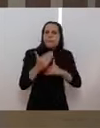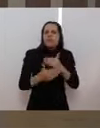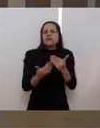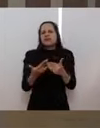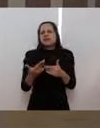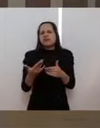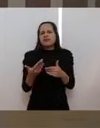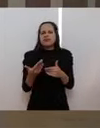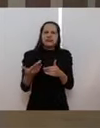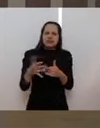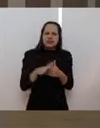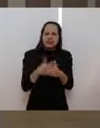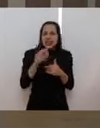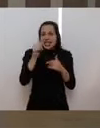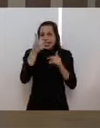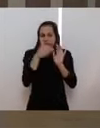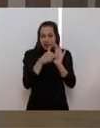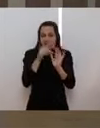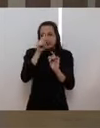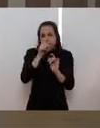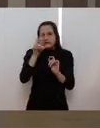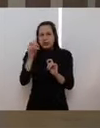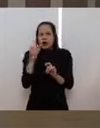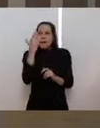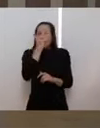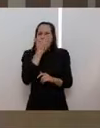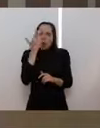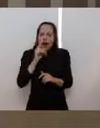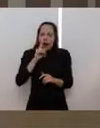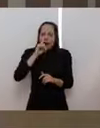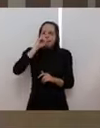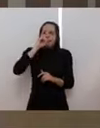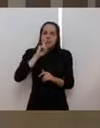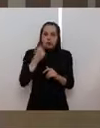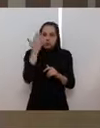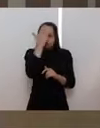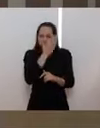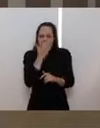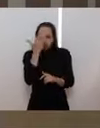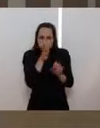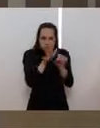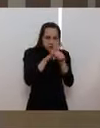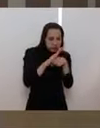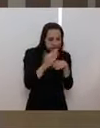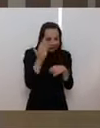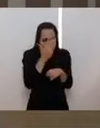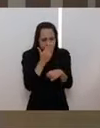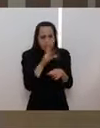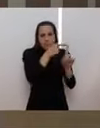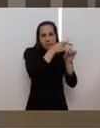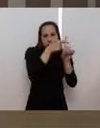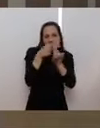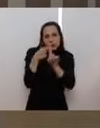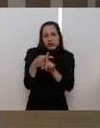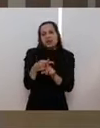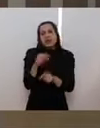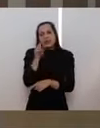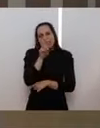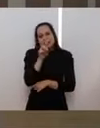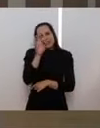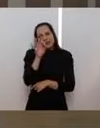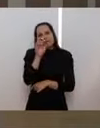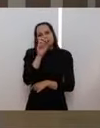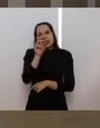360 pruebas de kobe 19 con un porcentaje de positividad del 37 por ciento es decir una